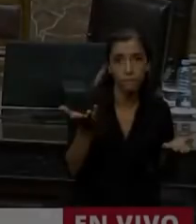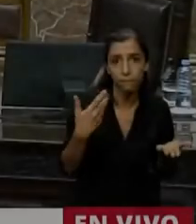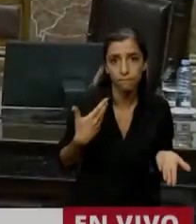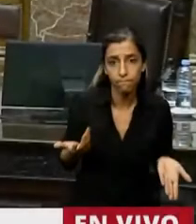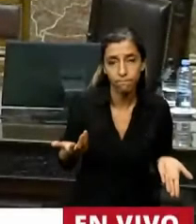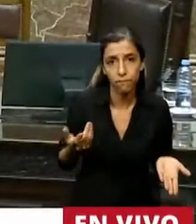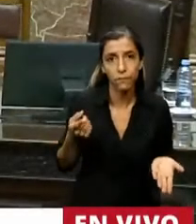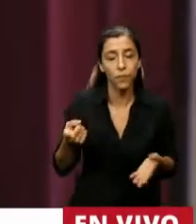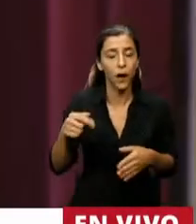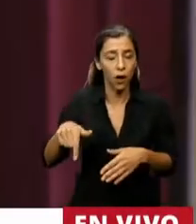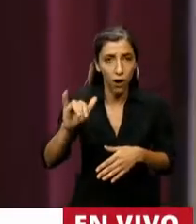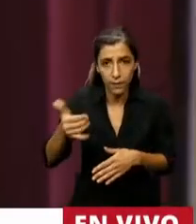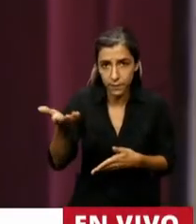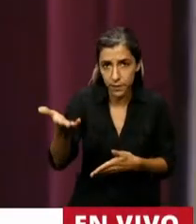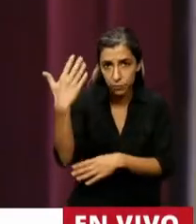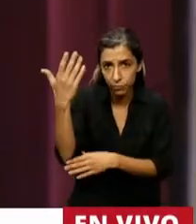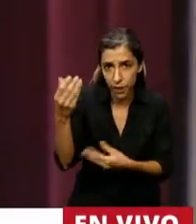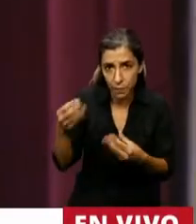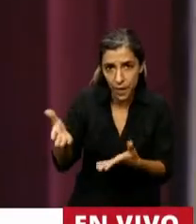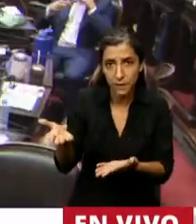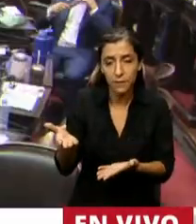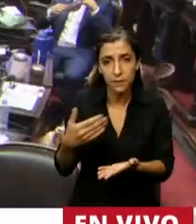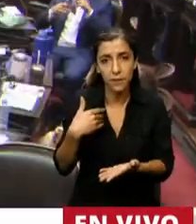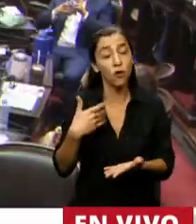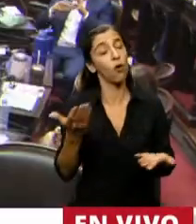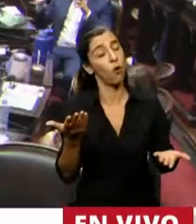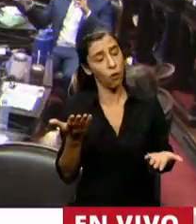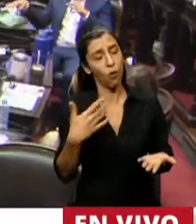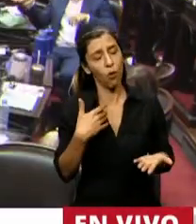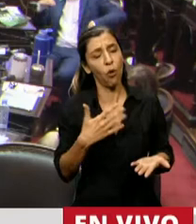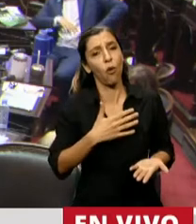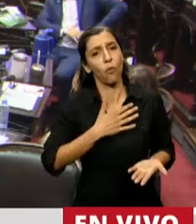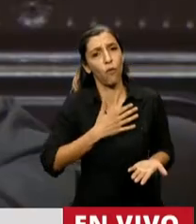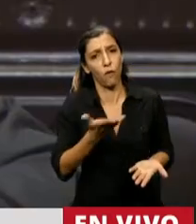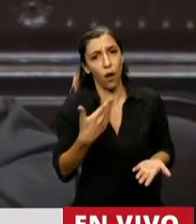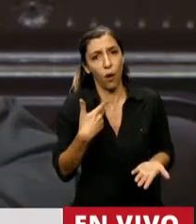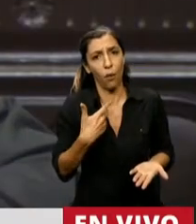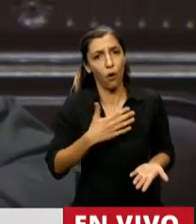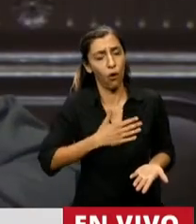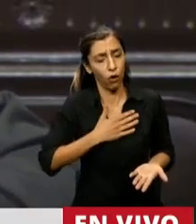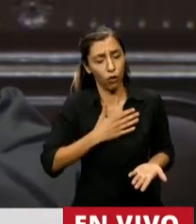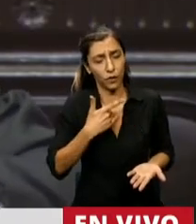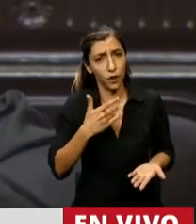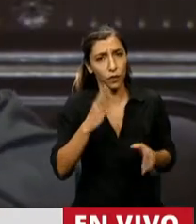en el uso de la palabra el diputado leyva al contrario presidente es un gusto que escuche una dama